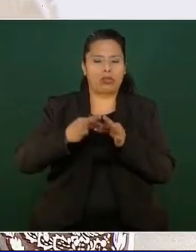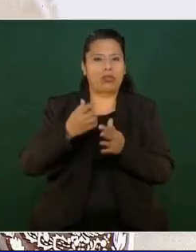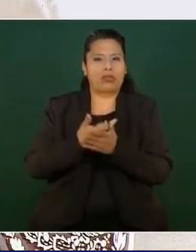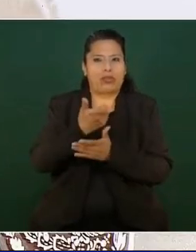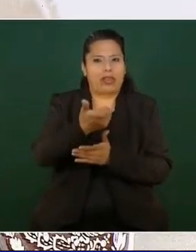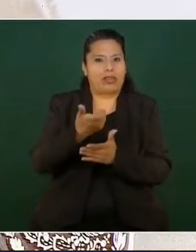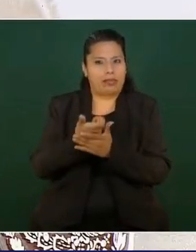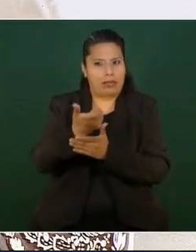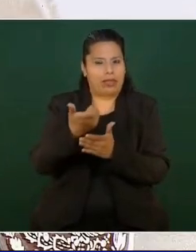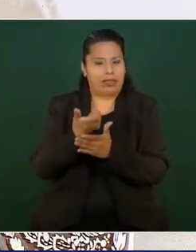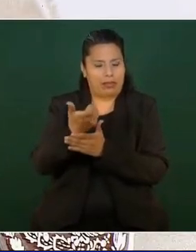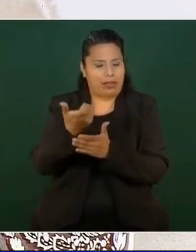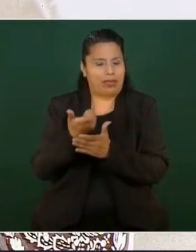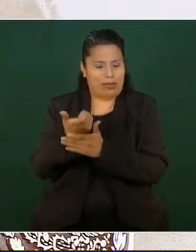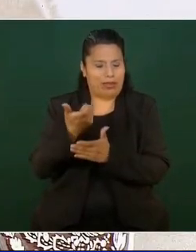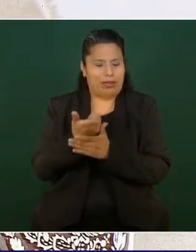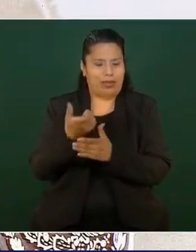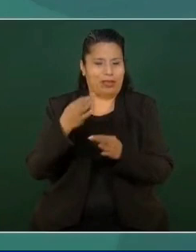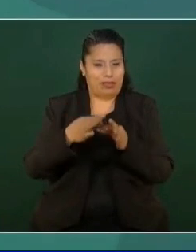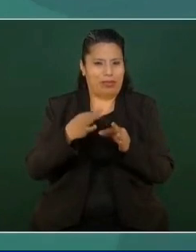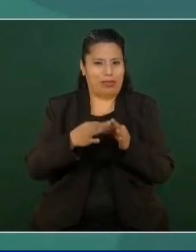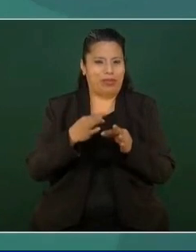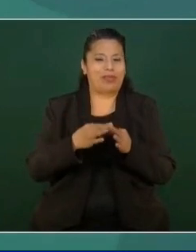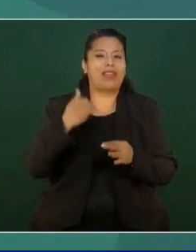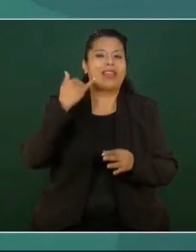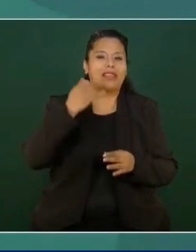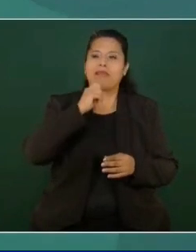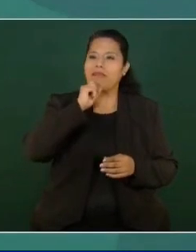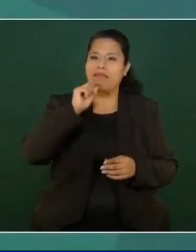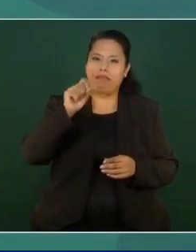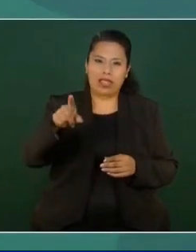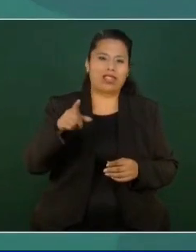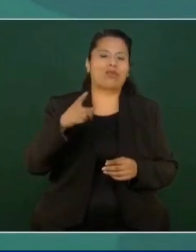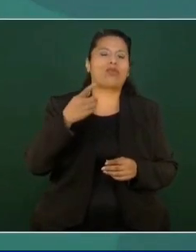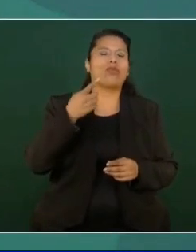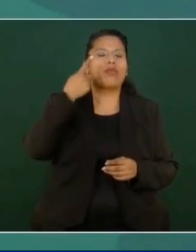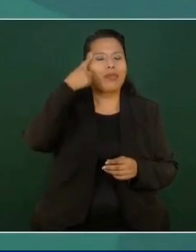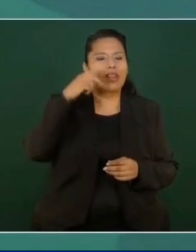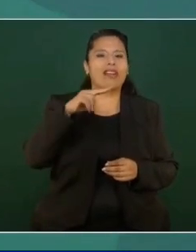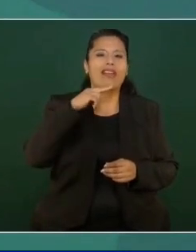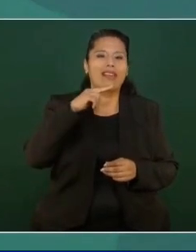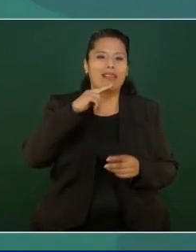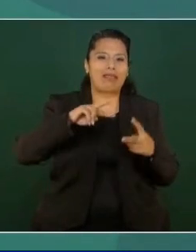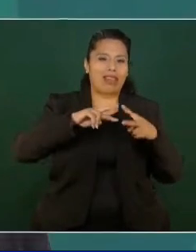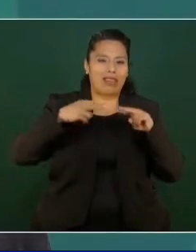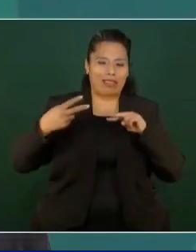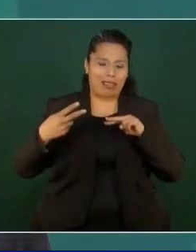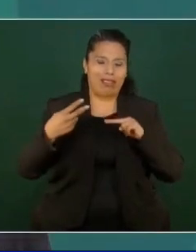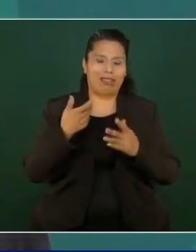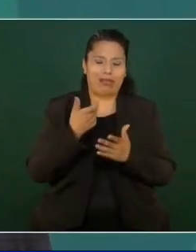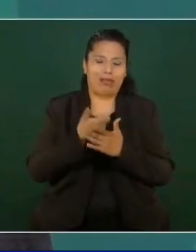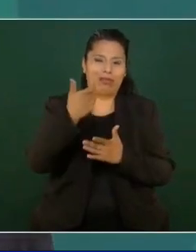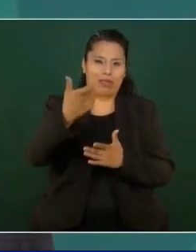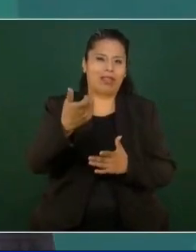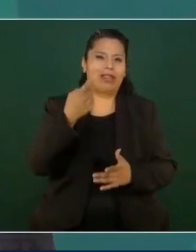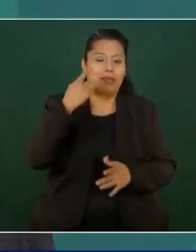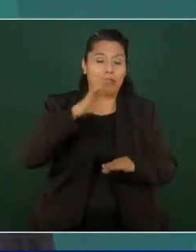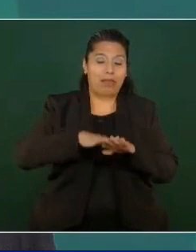sus sueldos y sus aguinaldos, que es lo más